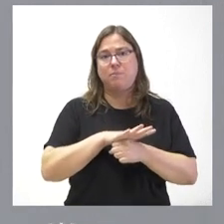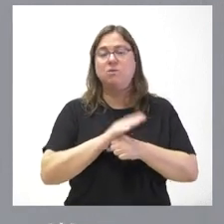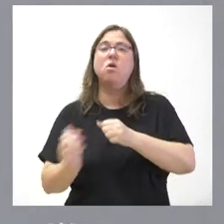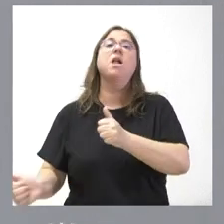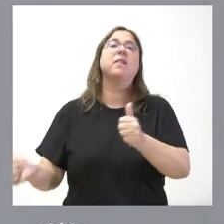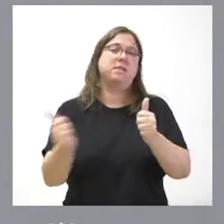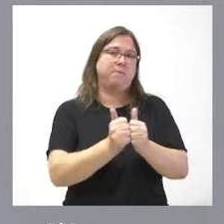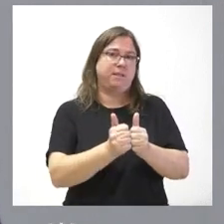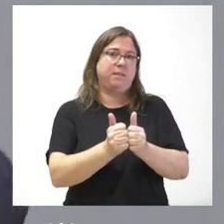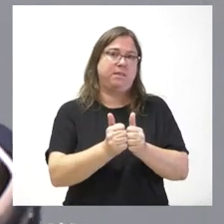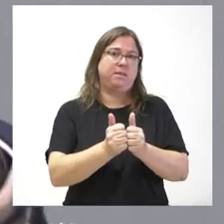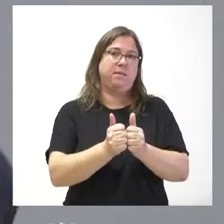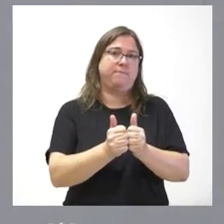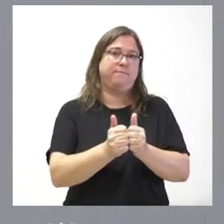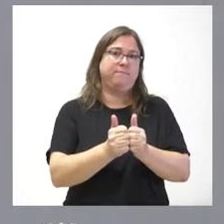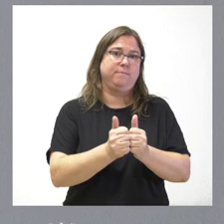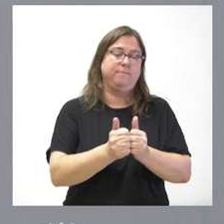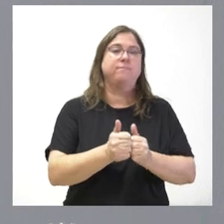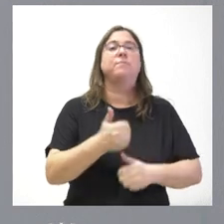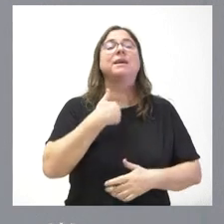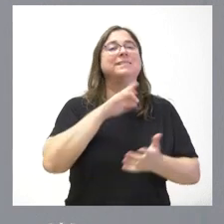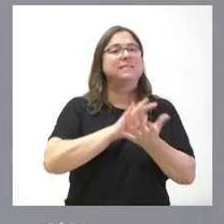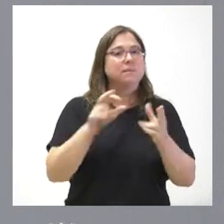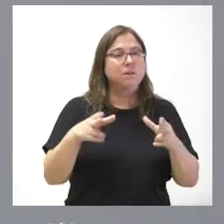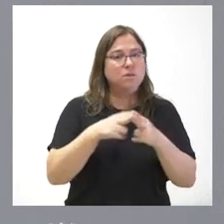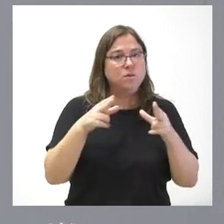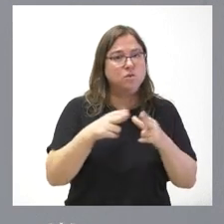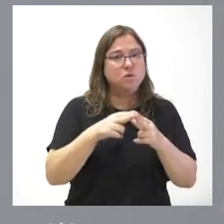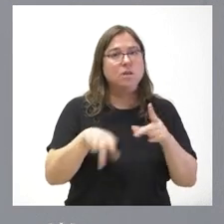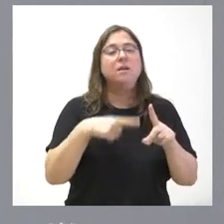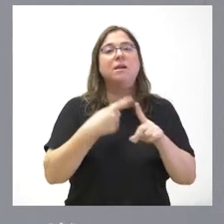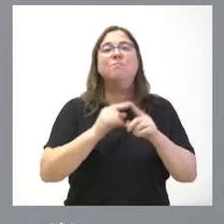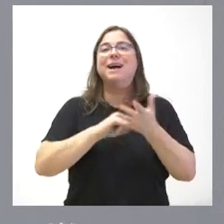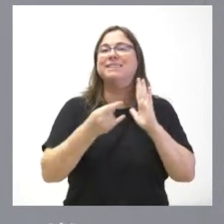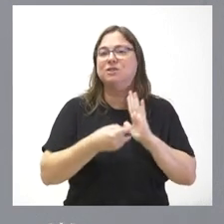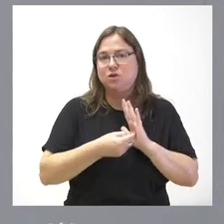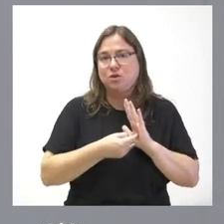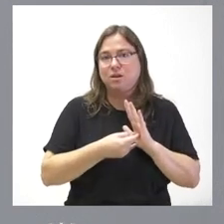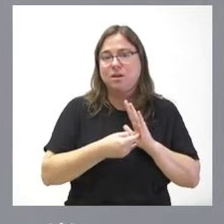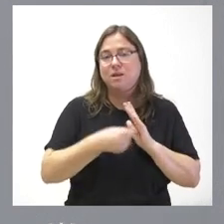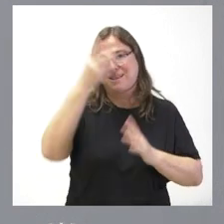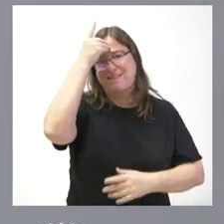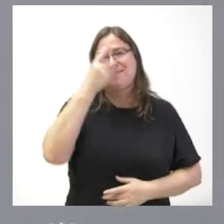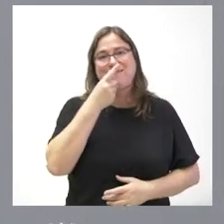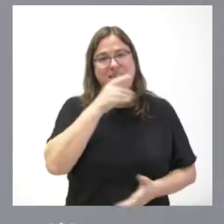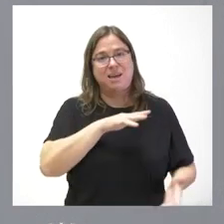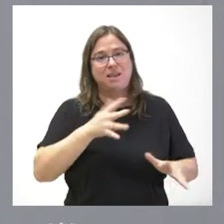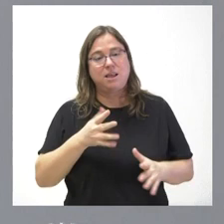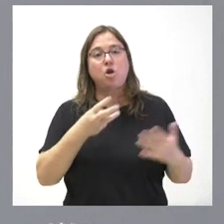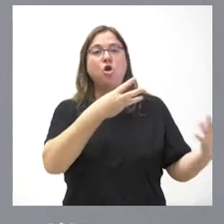dependencia Perdón en el ámbito de los servicios sociales y también con soporte tecnológico y digitalización